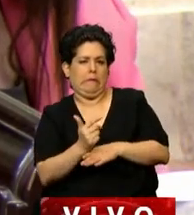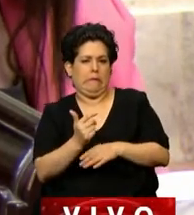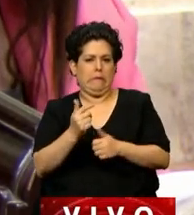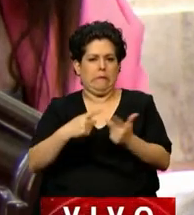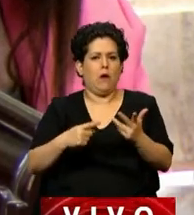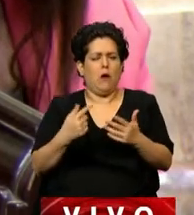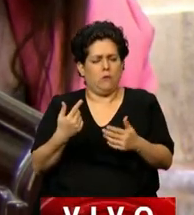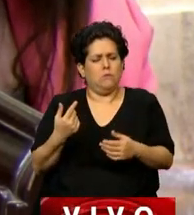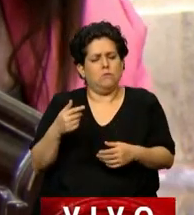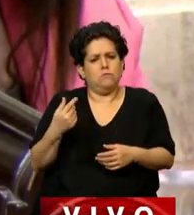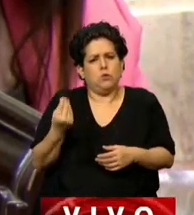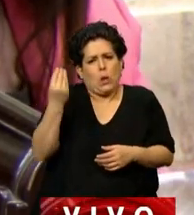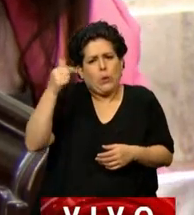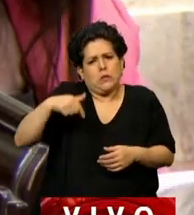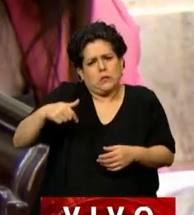tiempo en democracia.